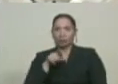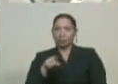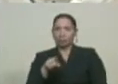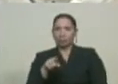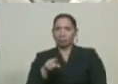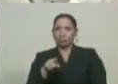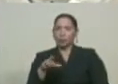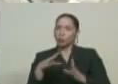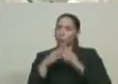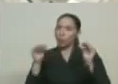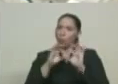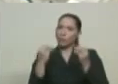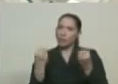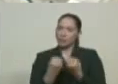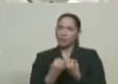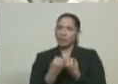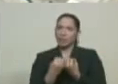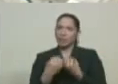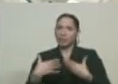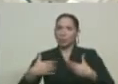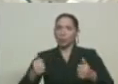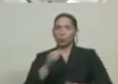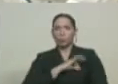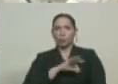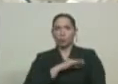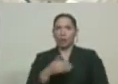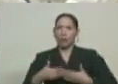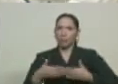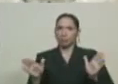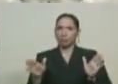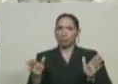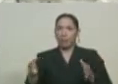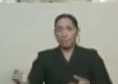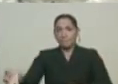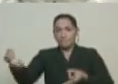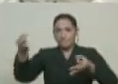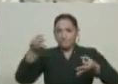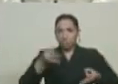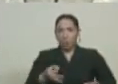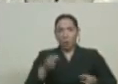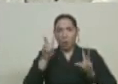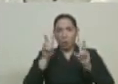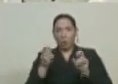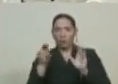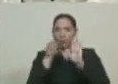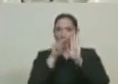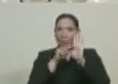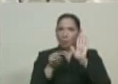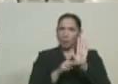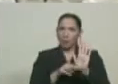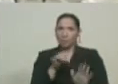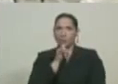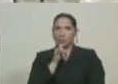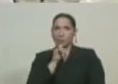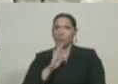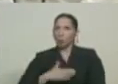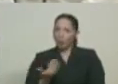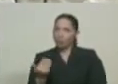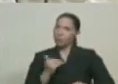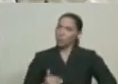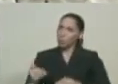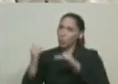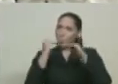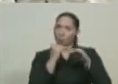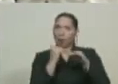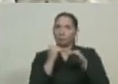oficinas del Seguro Social están habilitadas para recibir esa información que puede igualmente, como bien